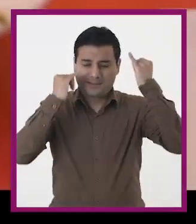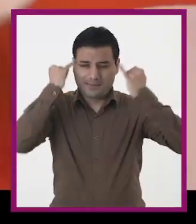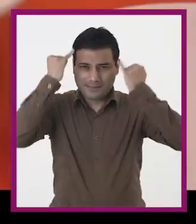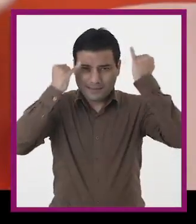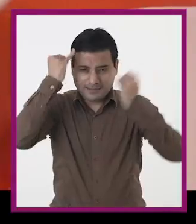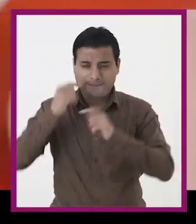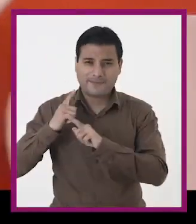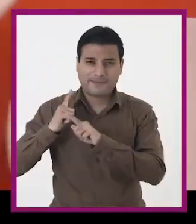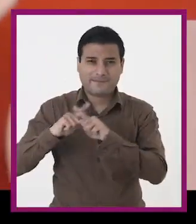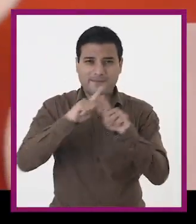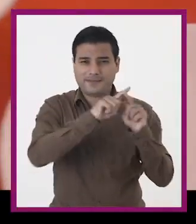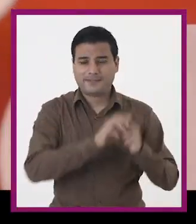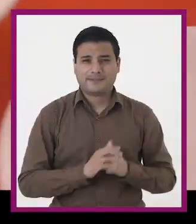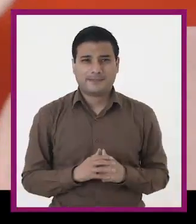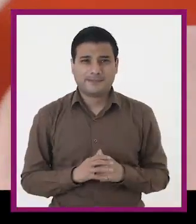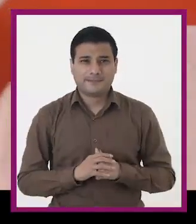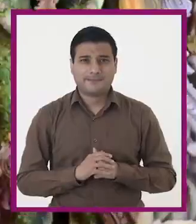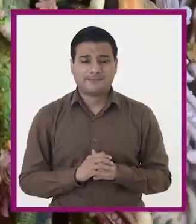sus pueblos.